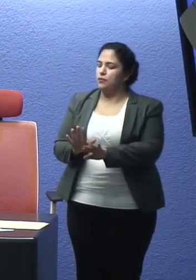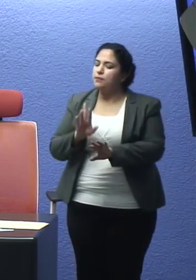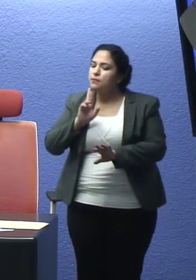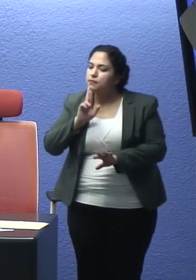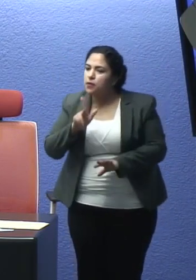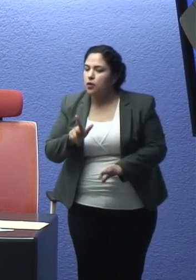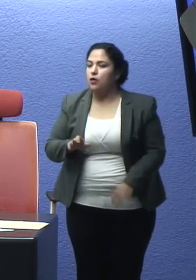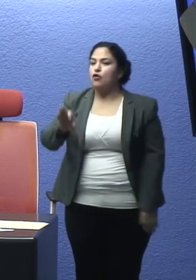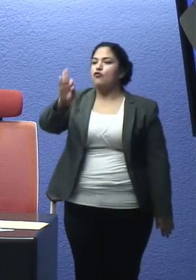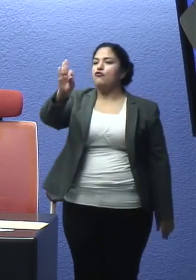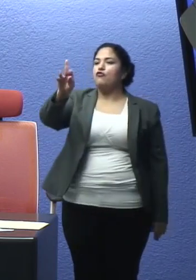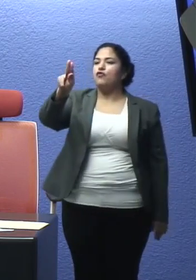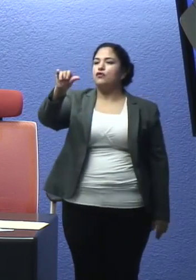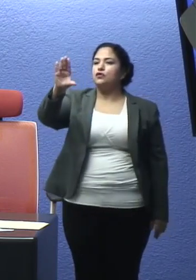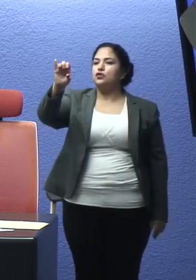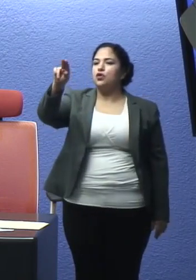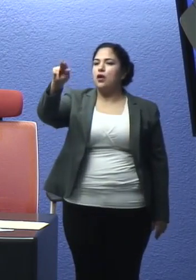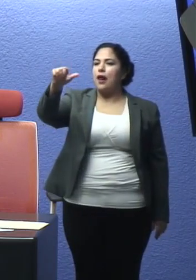mi presentación.